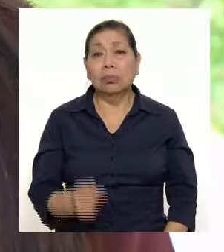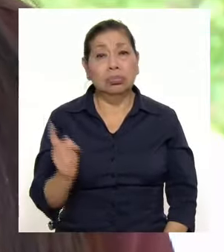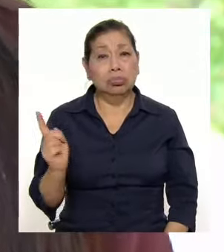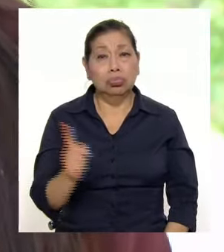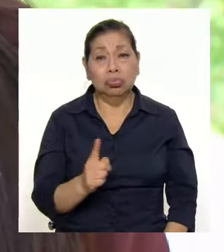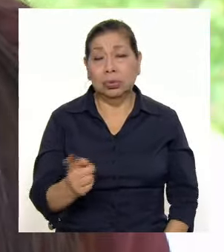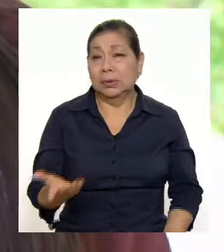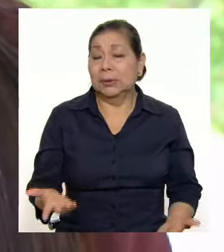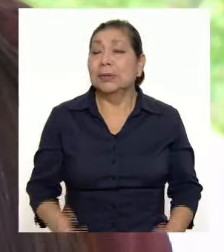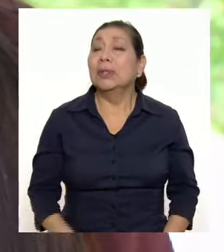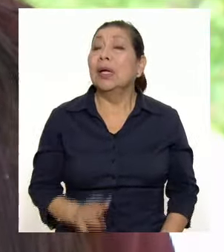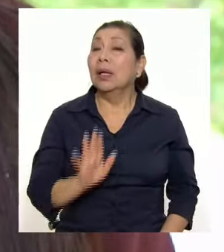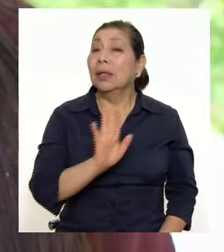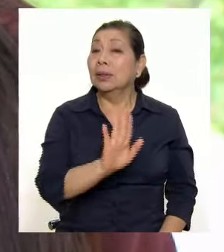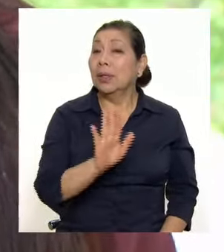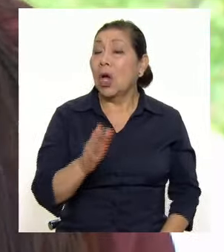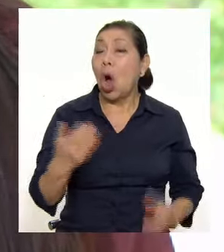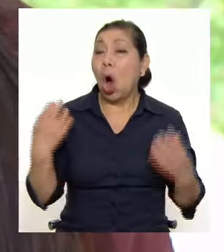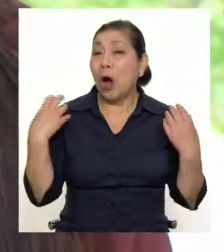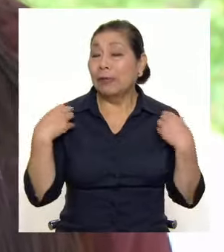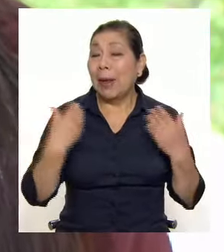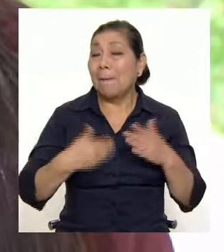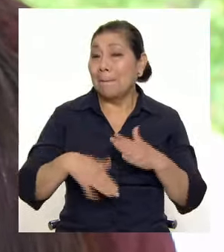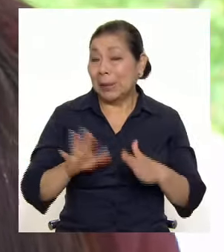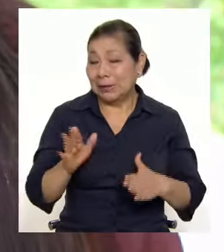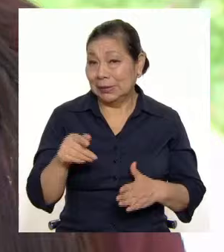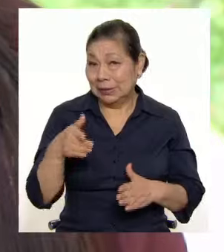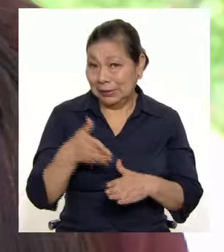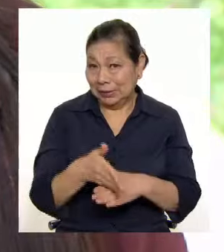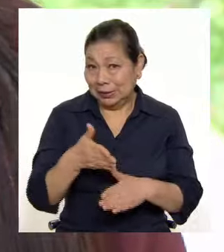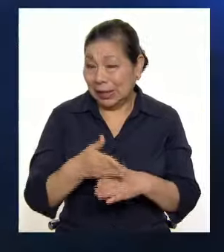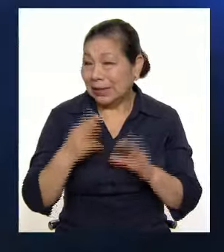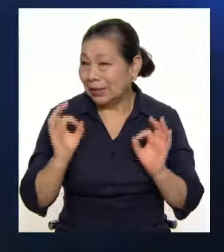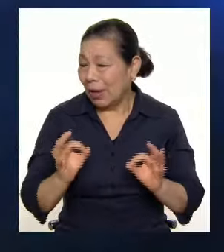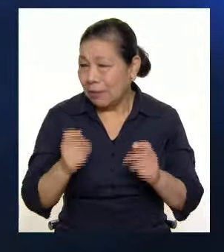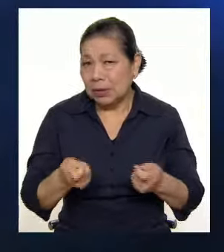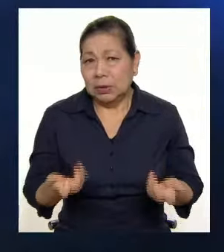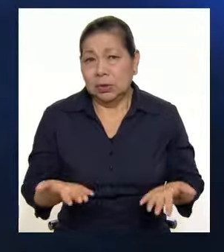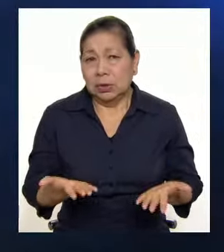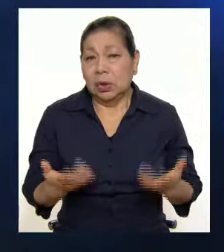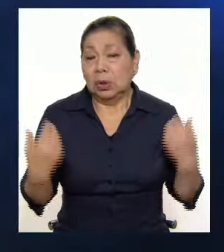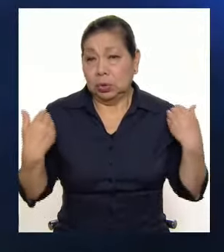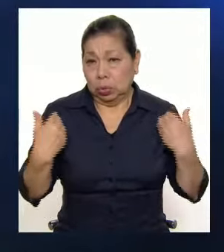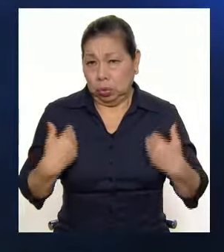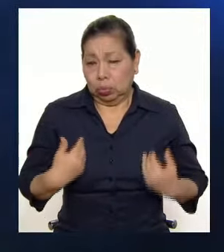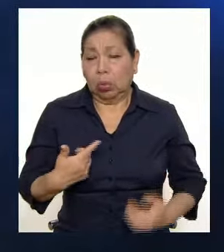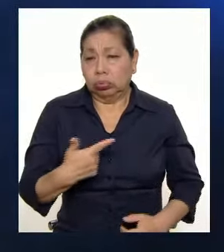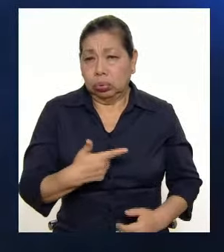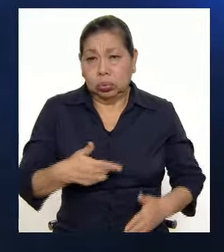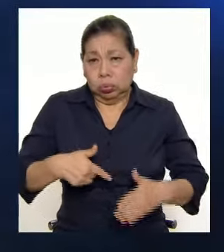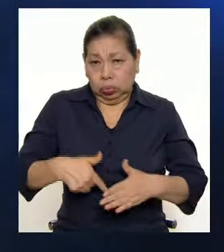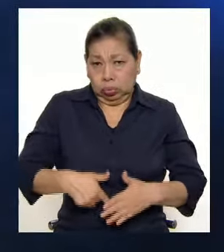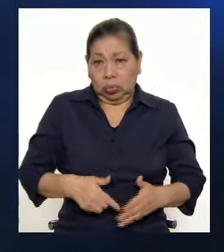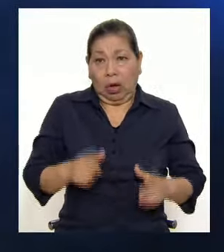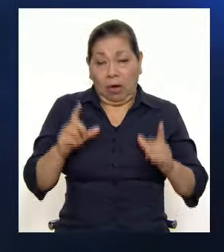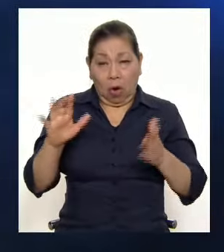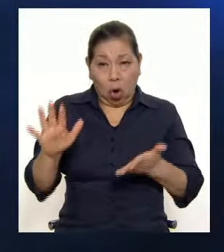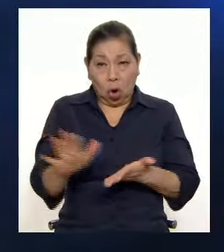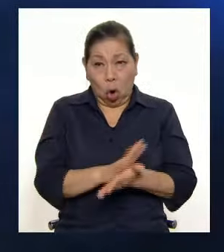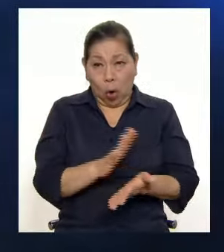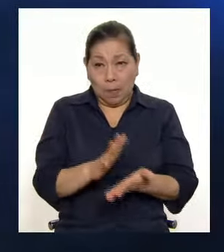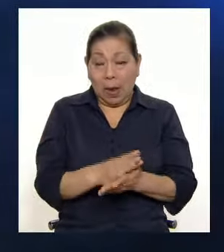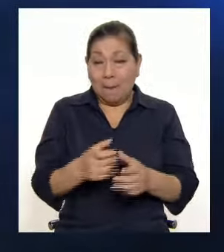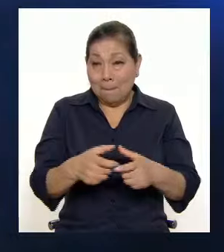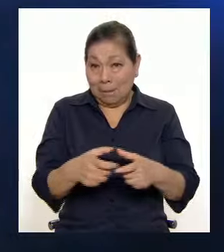de sus asientos, que ellos son de oficina mayormente. Se pusieron sus chalecos, sus armas, sacamos la fotocopia del